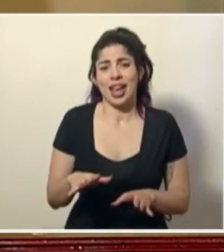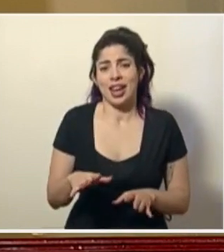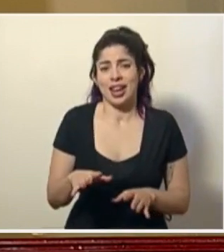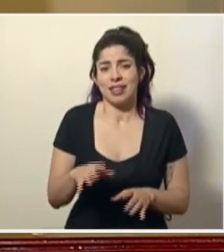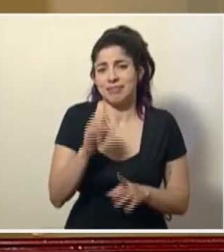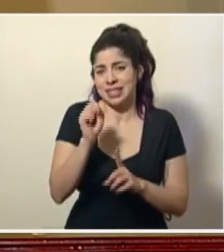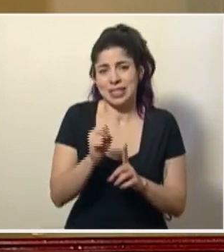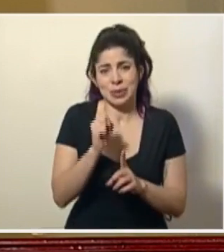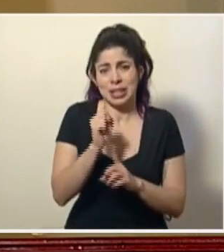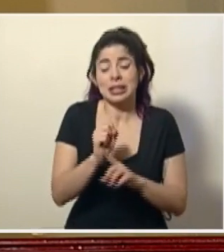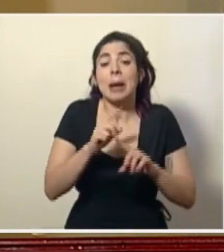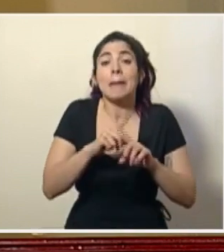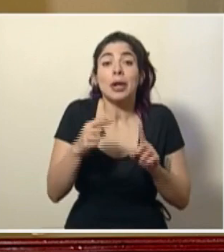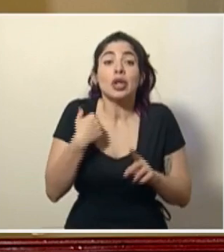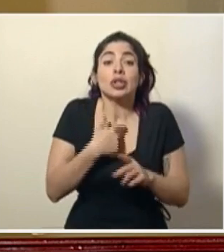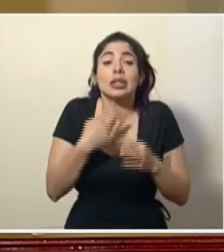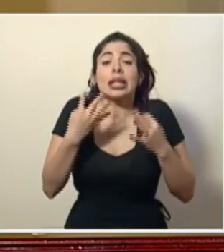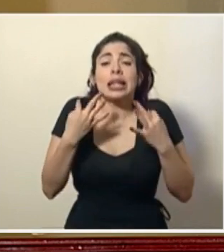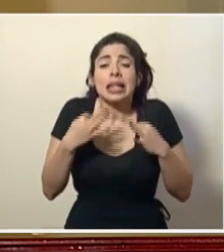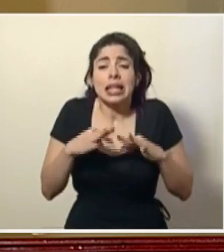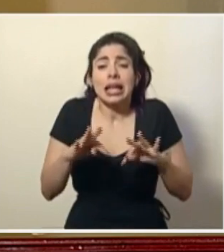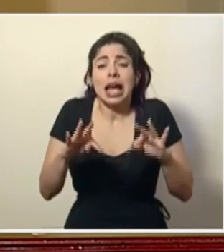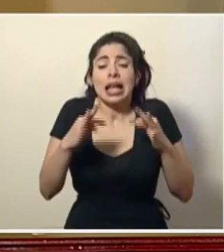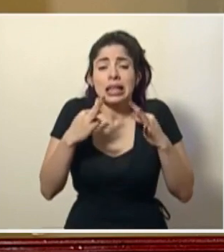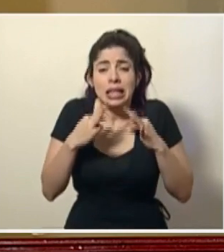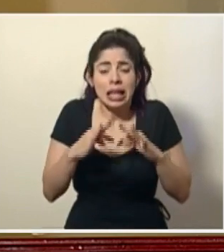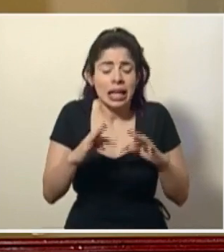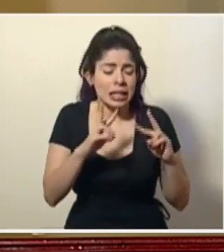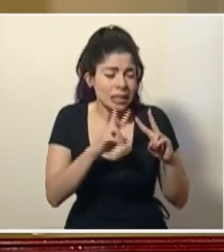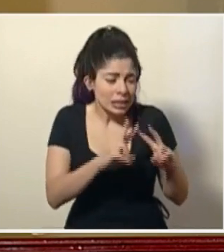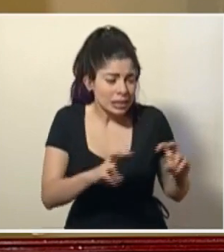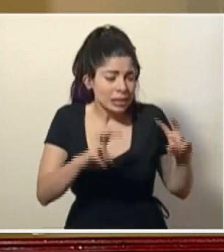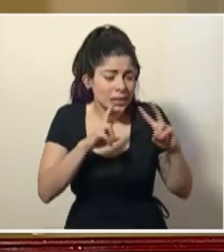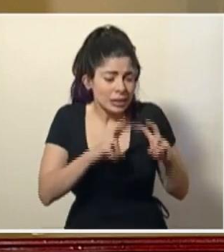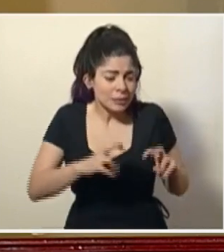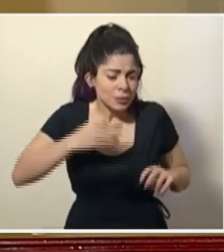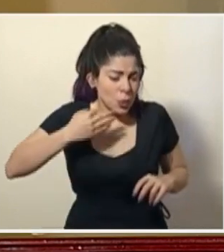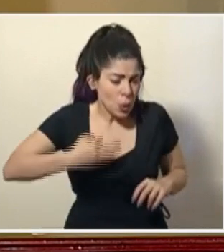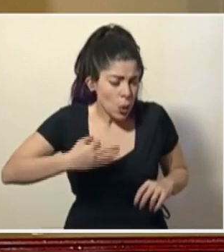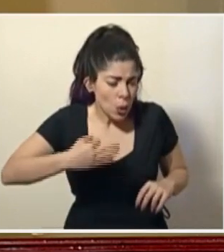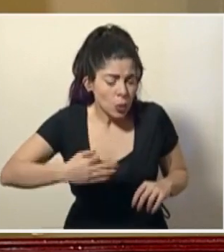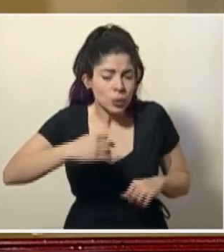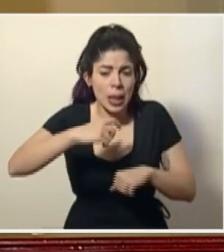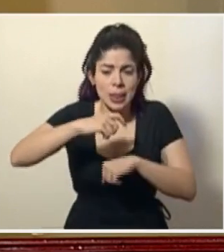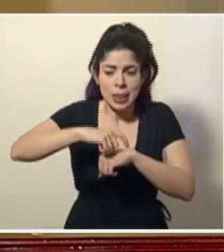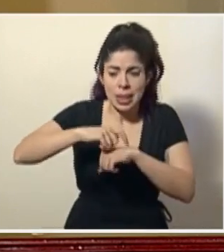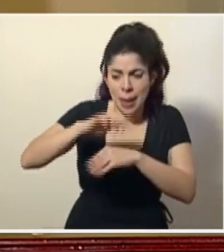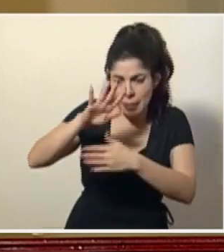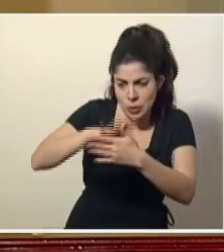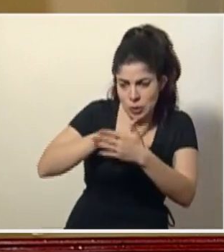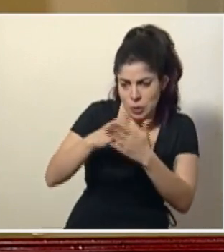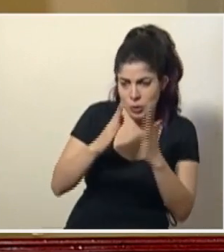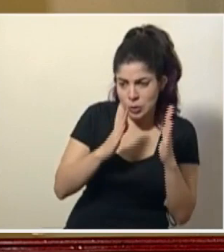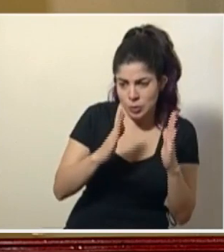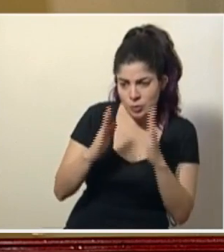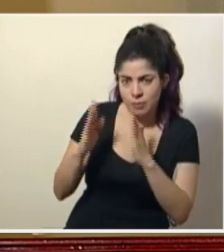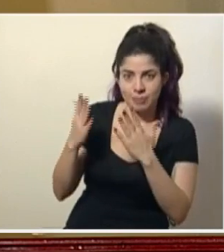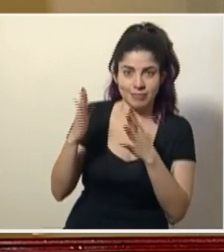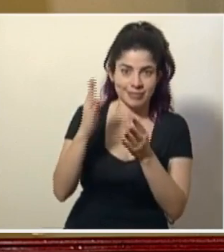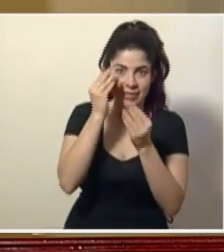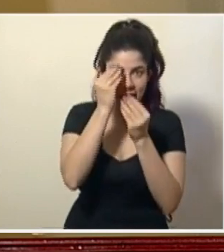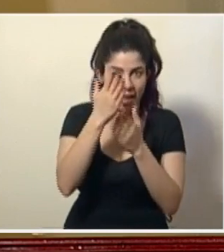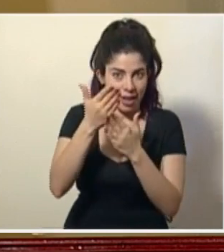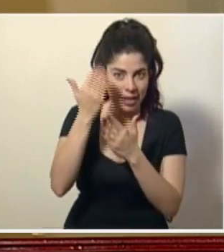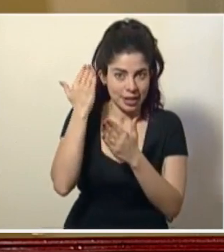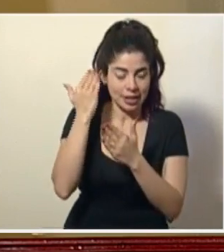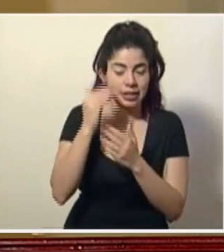viviendo esta situación, pero tratamos de irlo analizando prácticamente en el día a día y en los periodos operacionales que hemos mencionado.